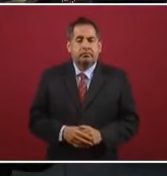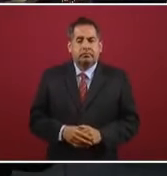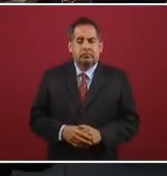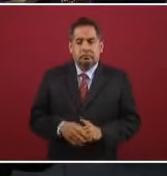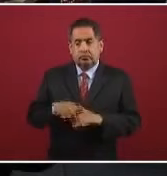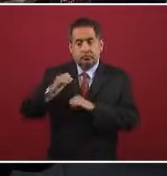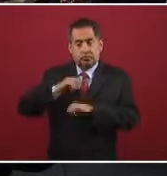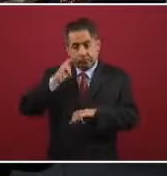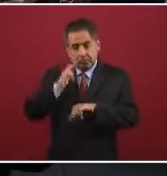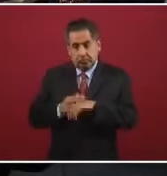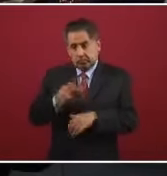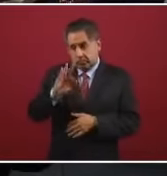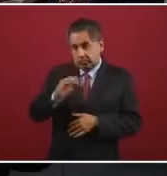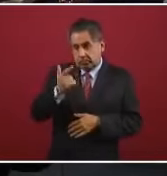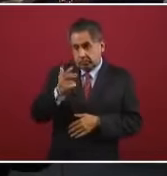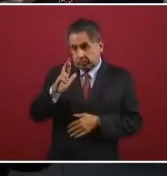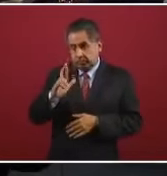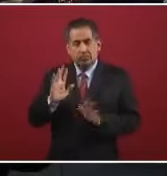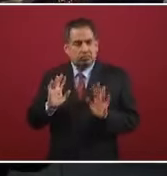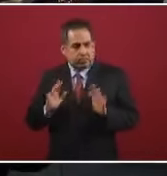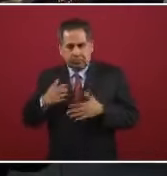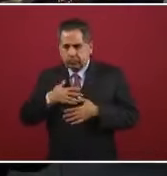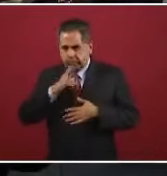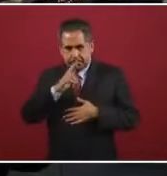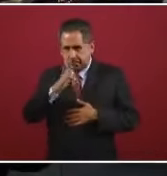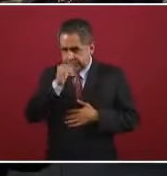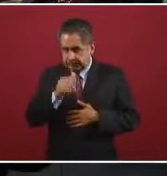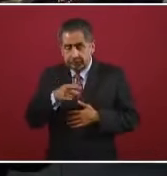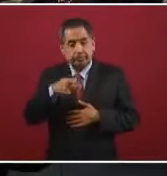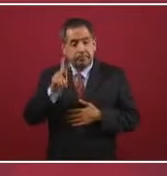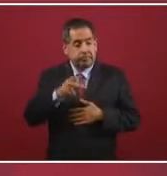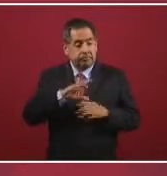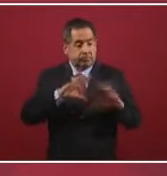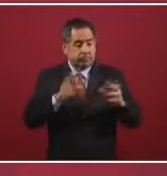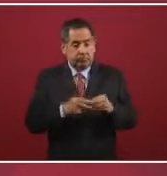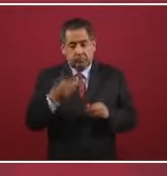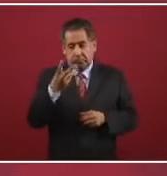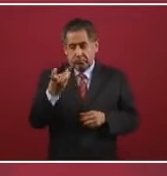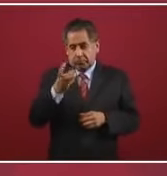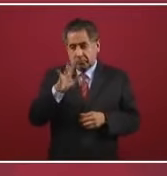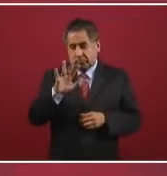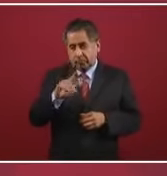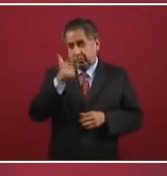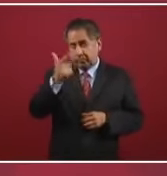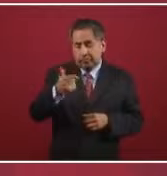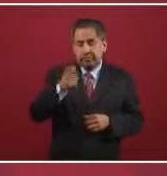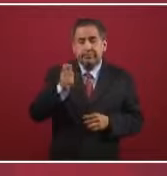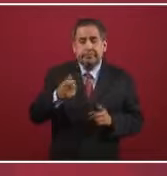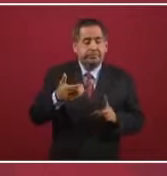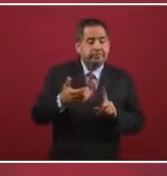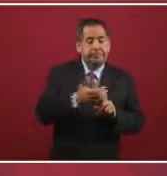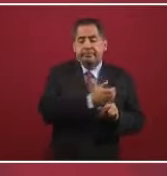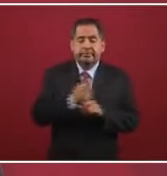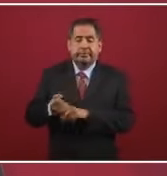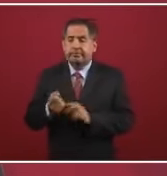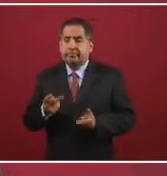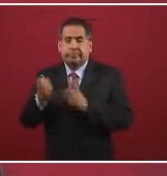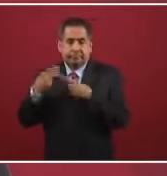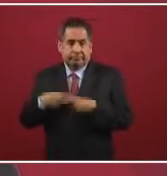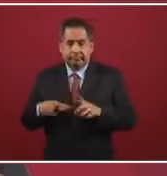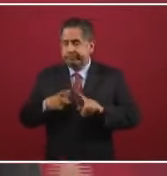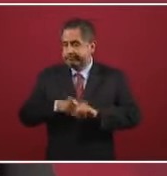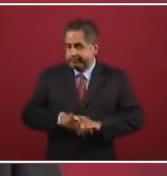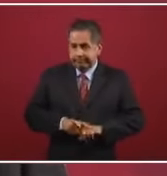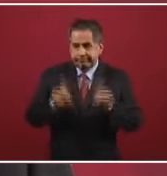correspondería a la Fiscalía General de la República, pero sí le puedo señalar que no todos estos 357 es trata de personas, porque es un delito distinto